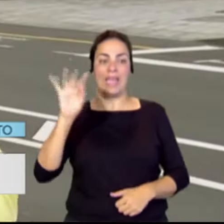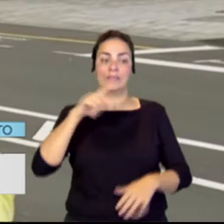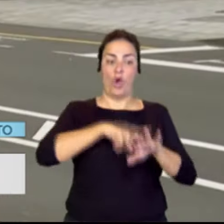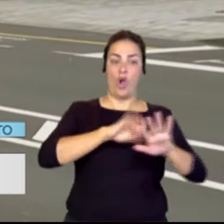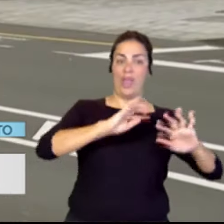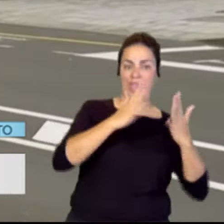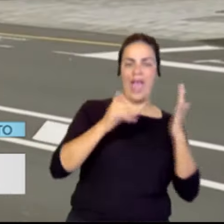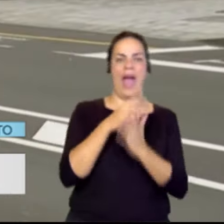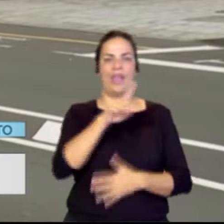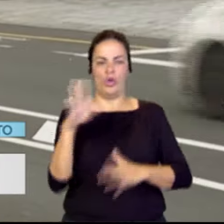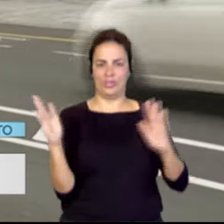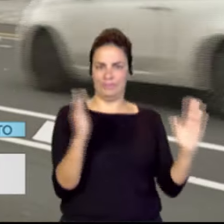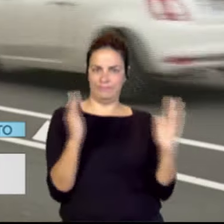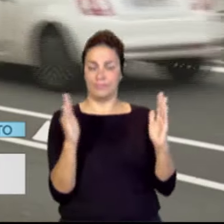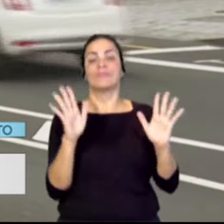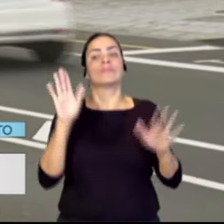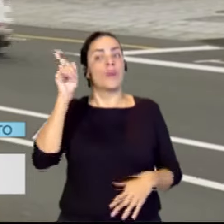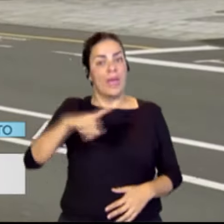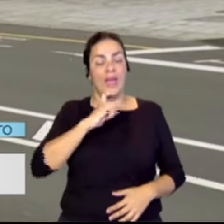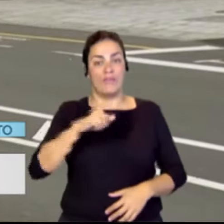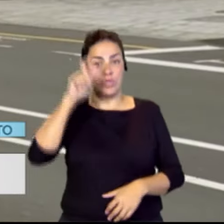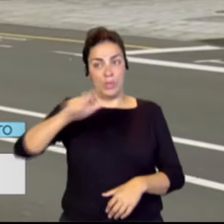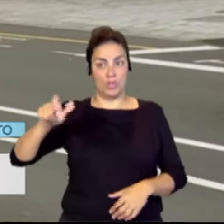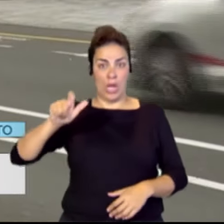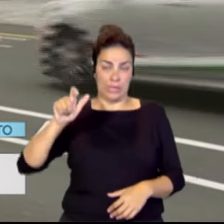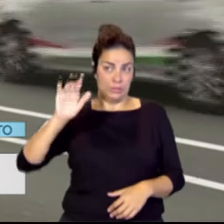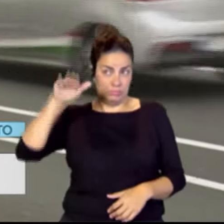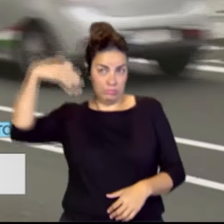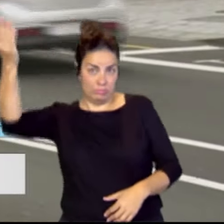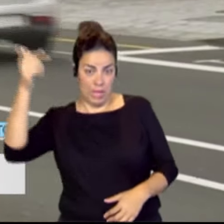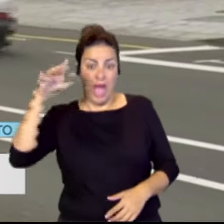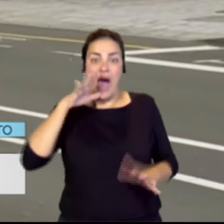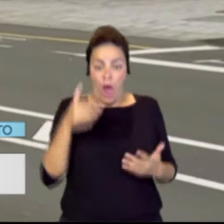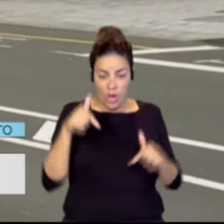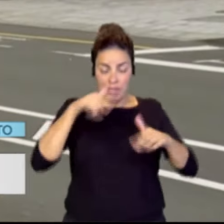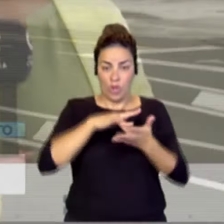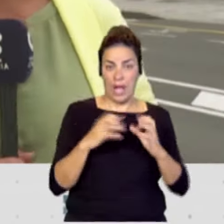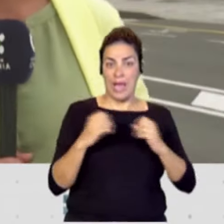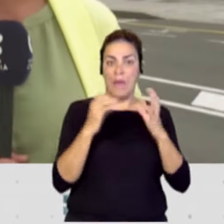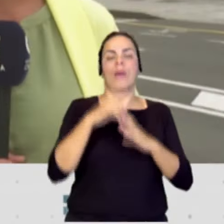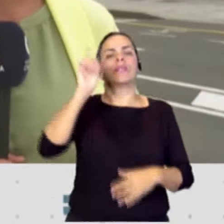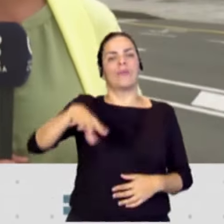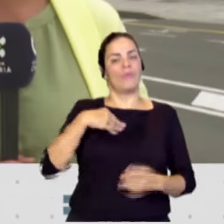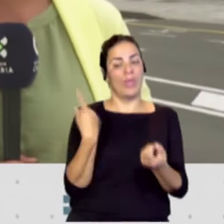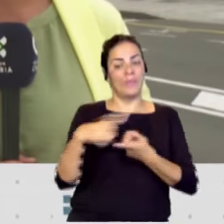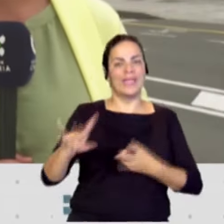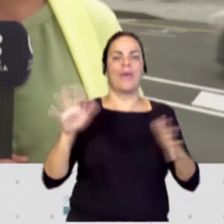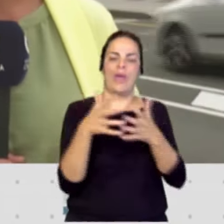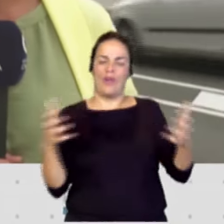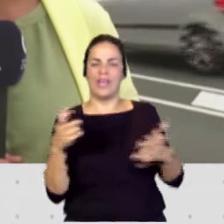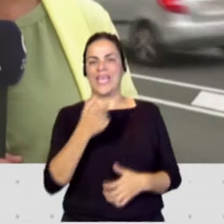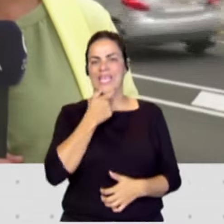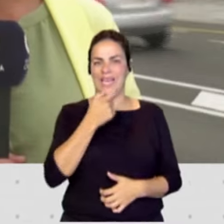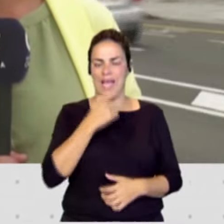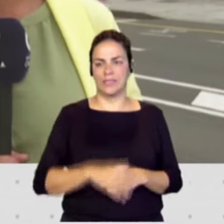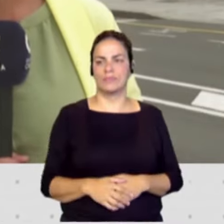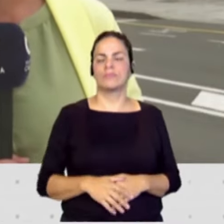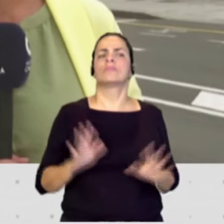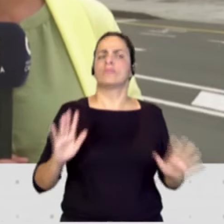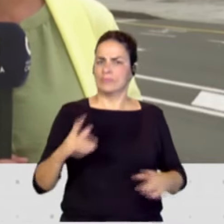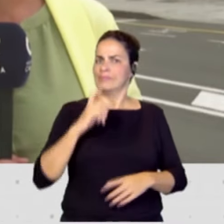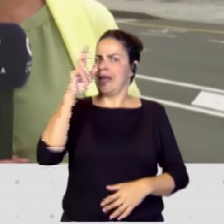tod población extranjera de la isla de la palma también podrá recibir ese mensaje en inglés insistimos May en ese mensaje de tranquilidad en